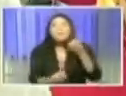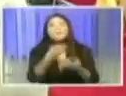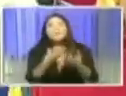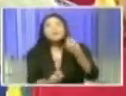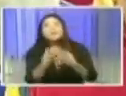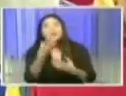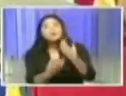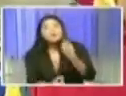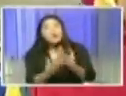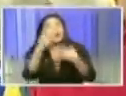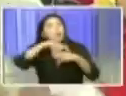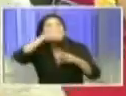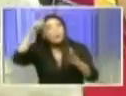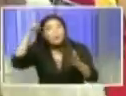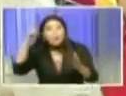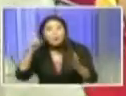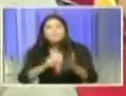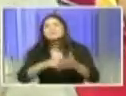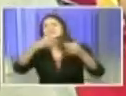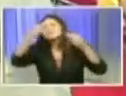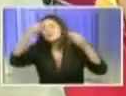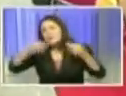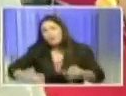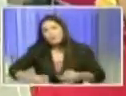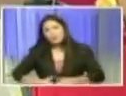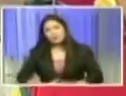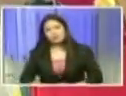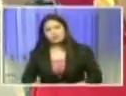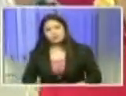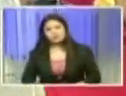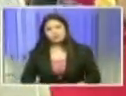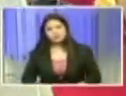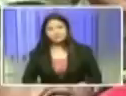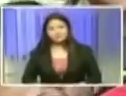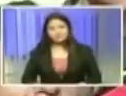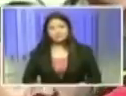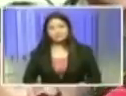productivos integralmente seguros.